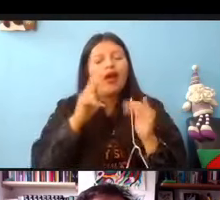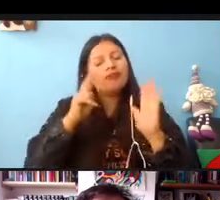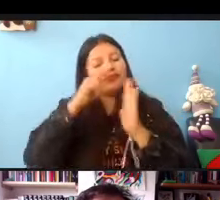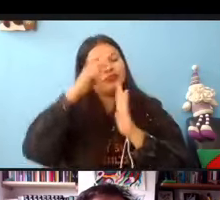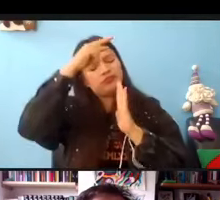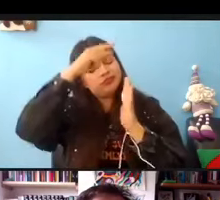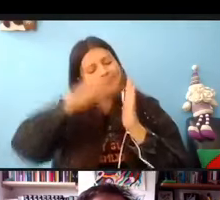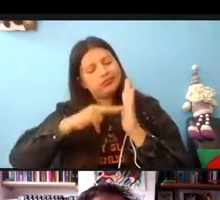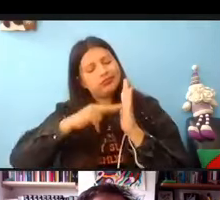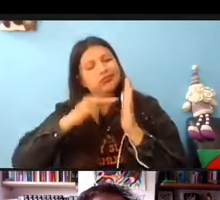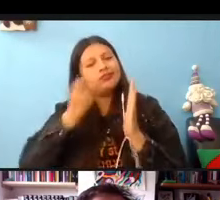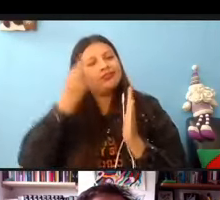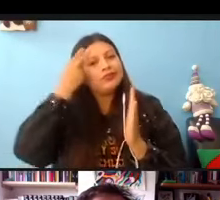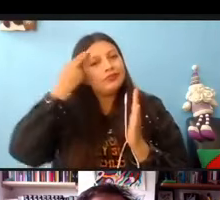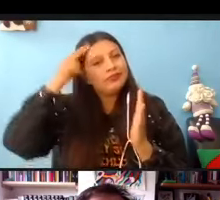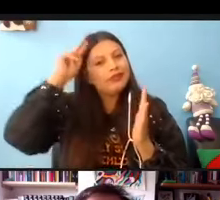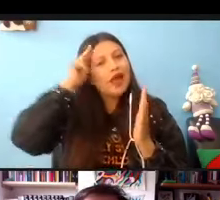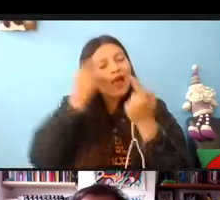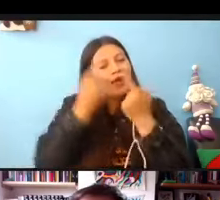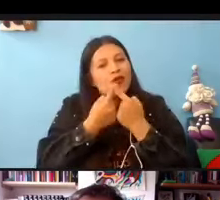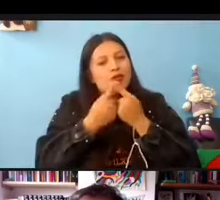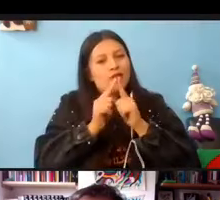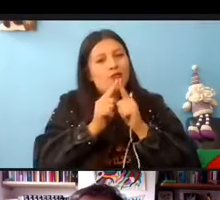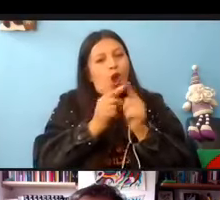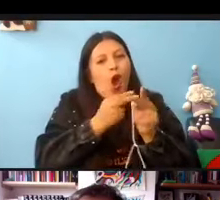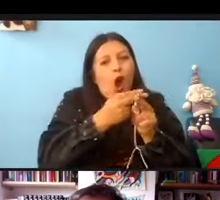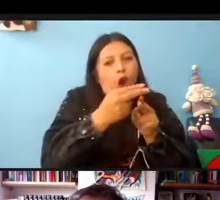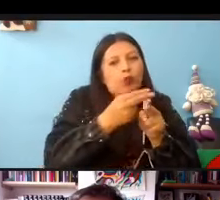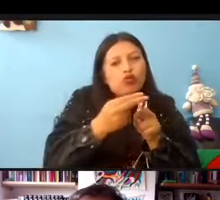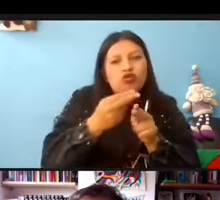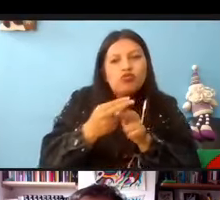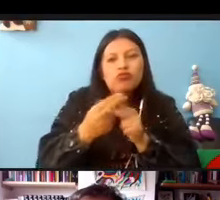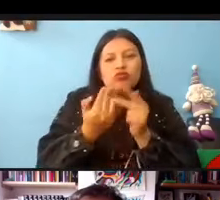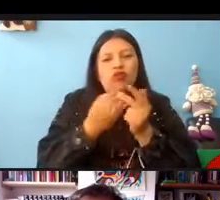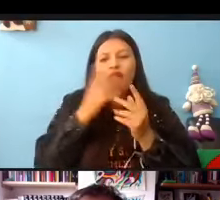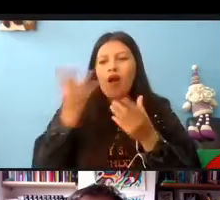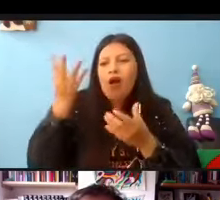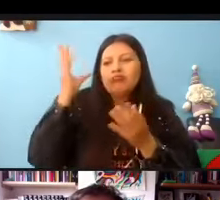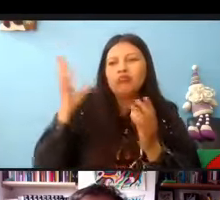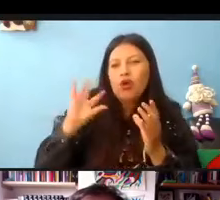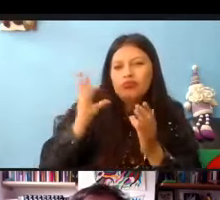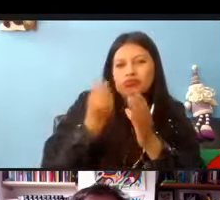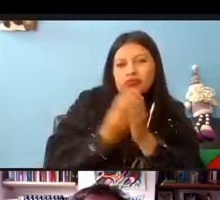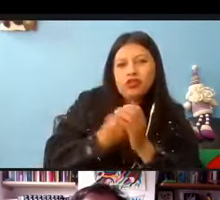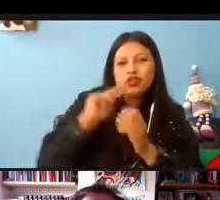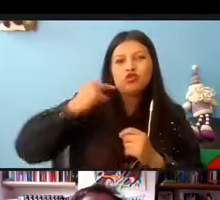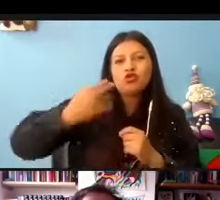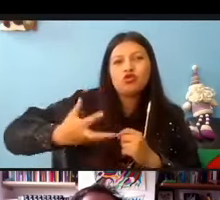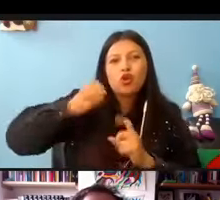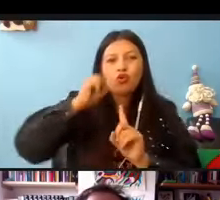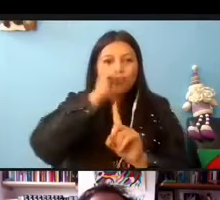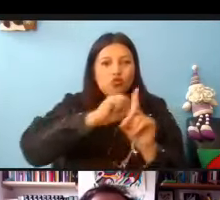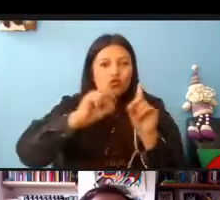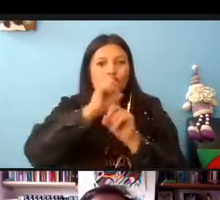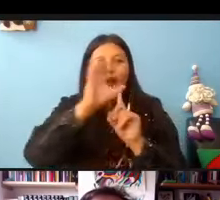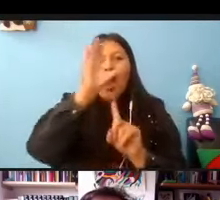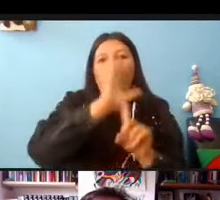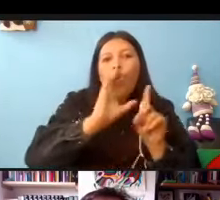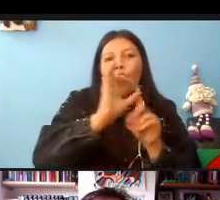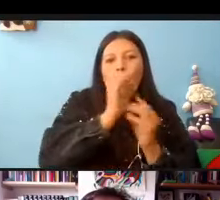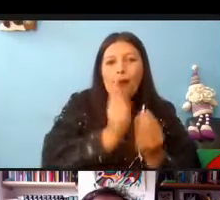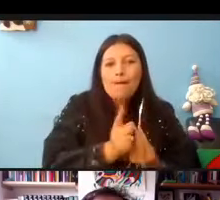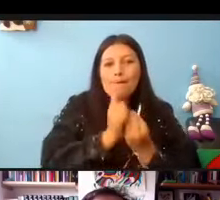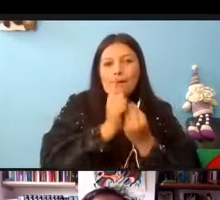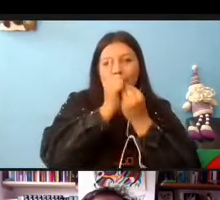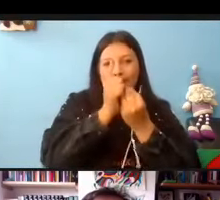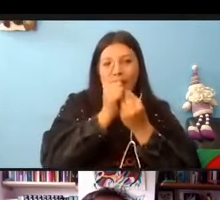de otro tipo de aproximaciones que incluyen los campos de la historia social, de la historia cultural, de la historia política. Hay